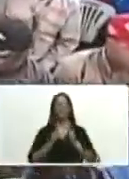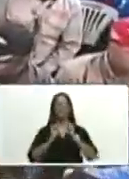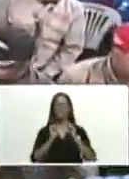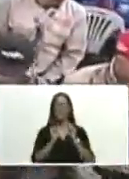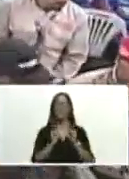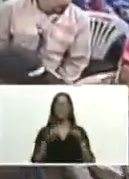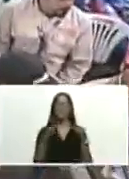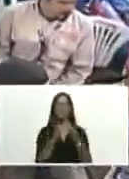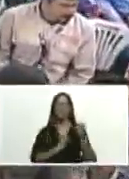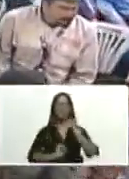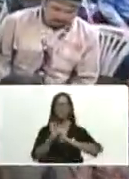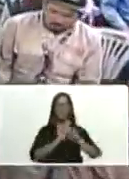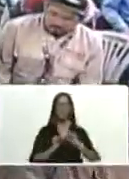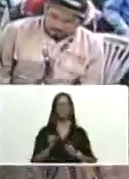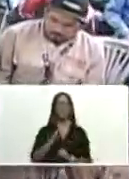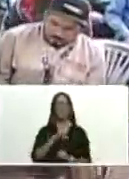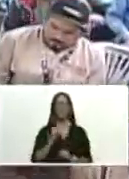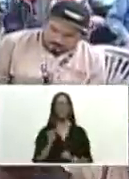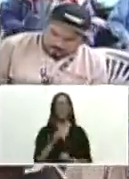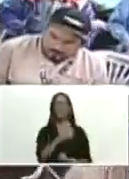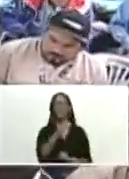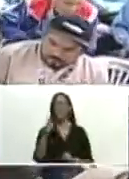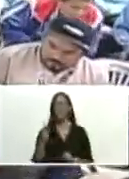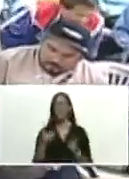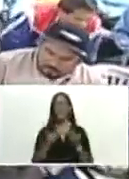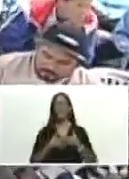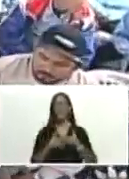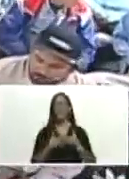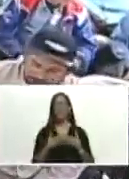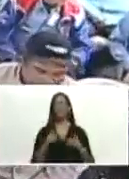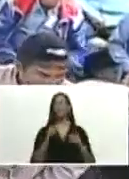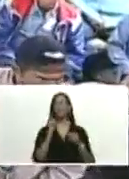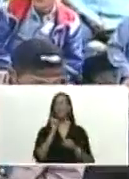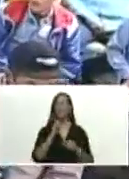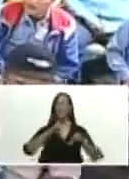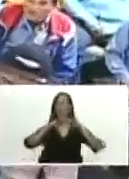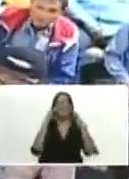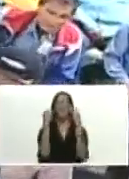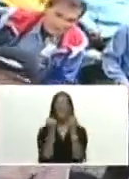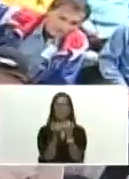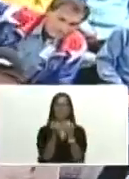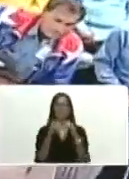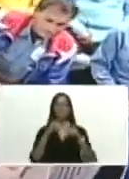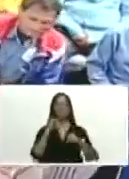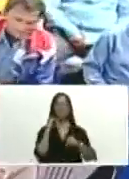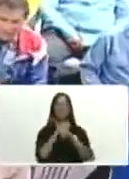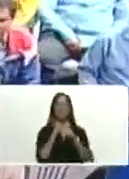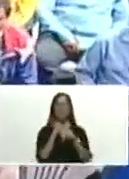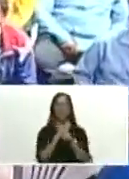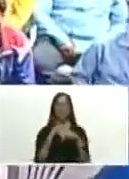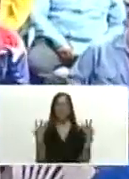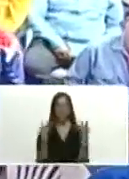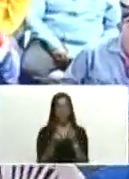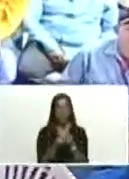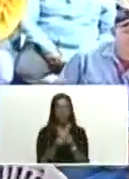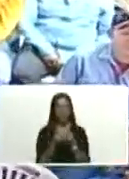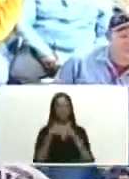pero no es de cada empresa sino de la clase Obrera en su conjunto que se viene